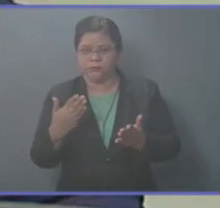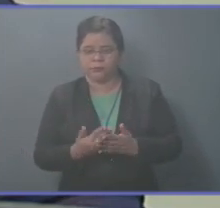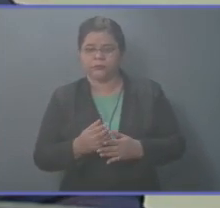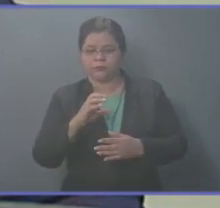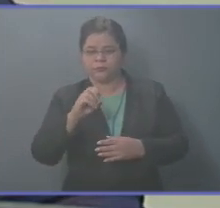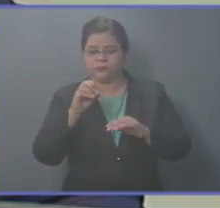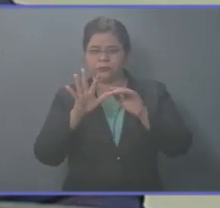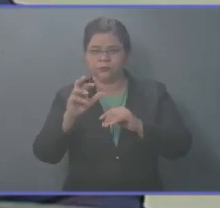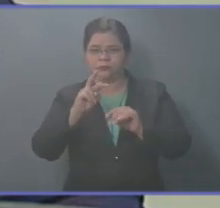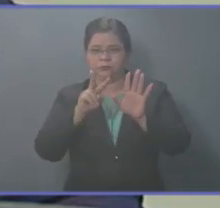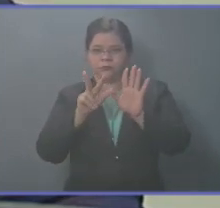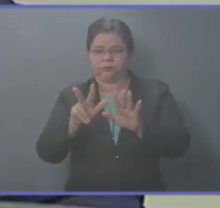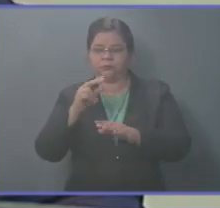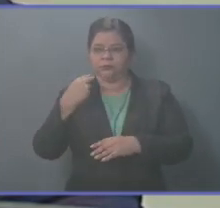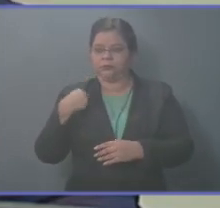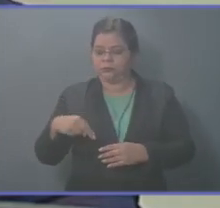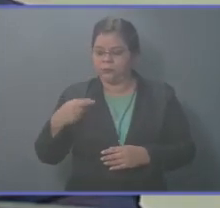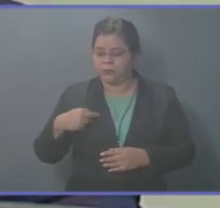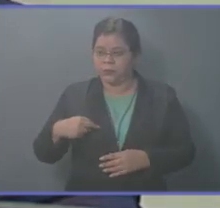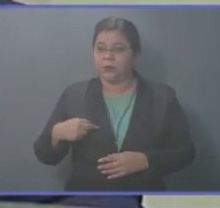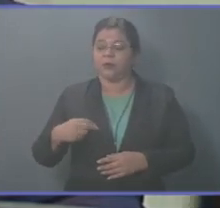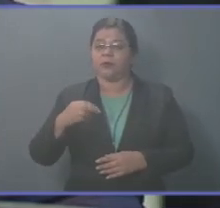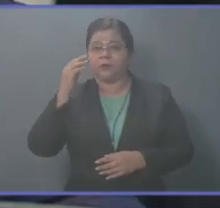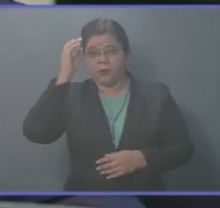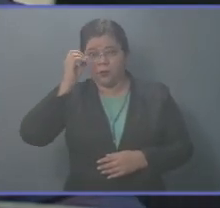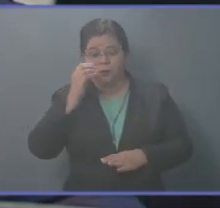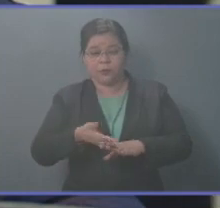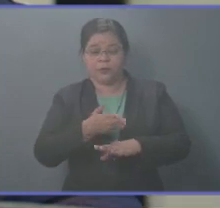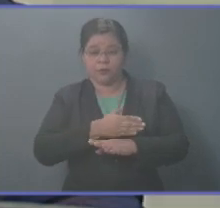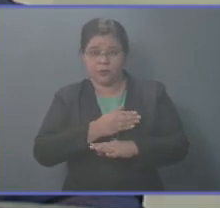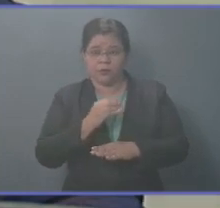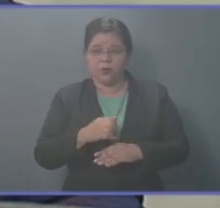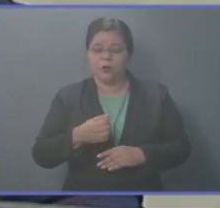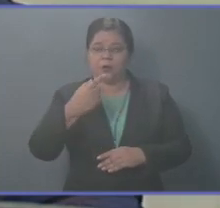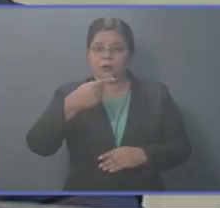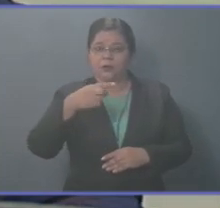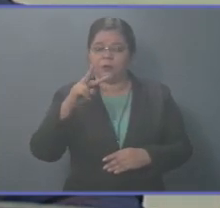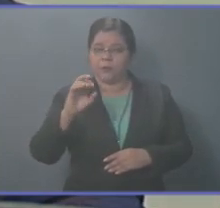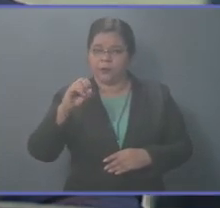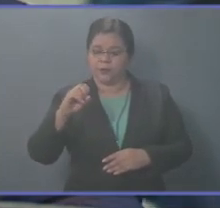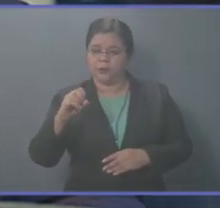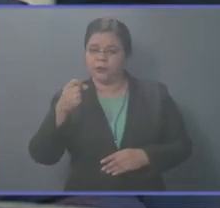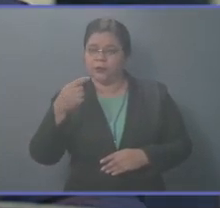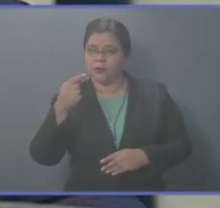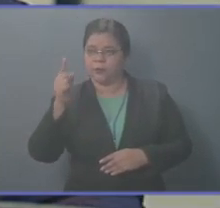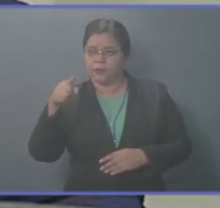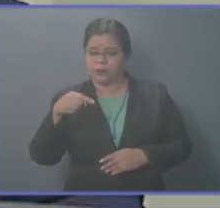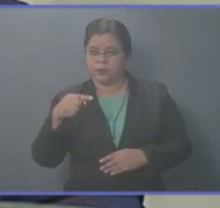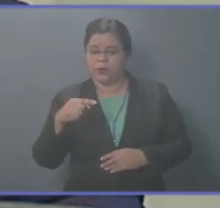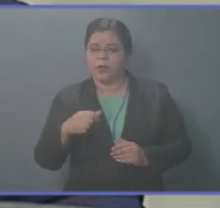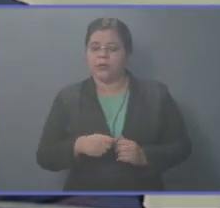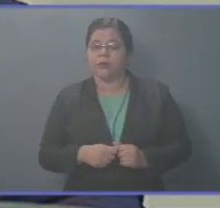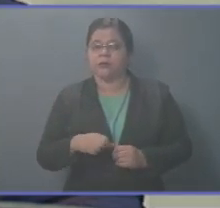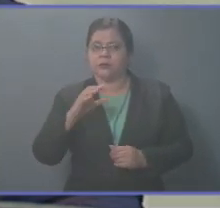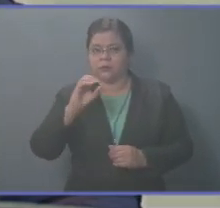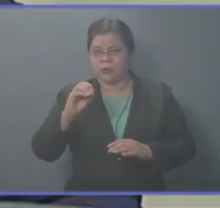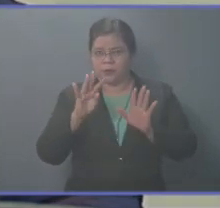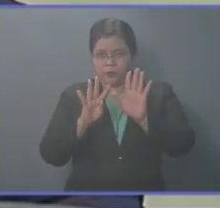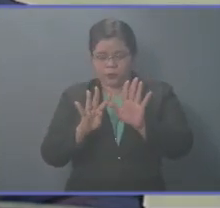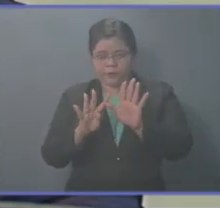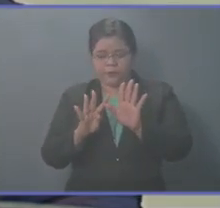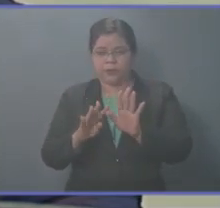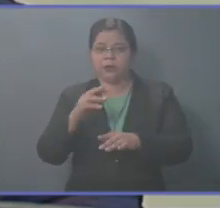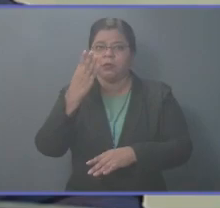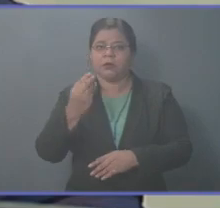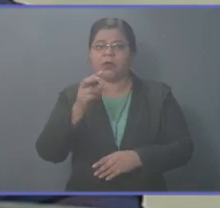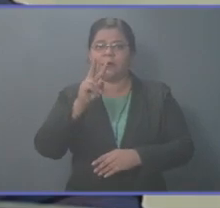OC-19-05 de 28 de noviembre del 2005, opinión consultiva OC-20 plica Plica 09